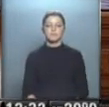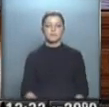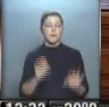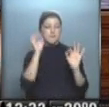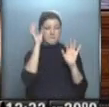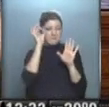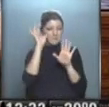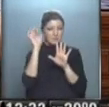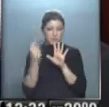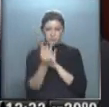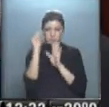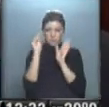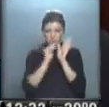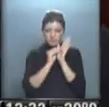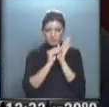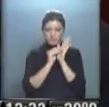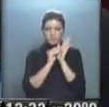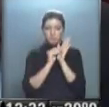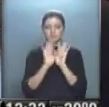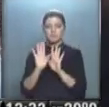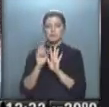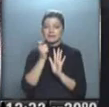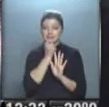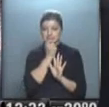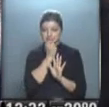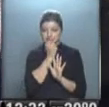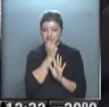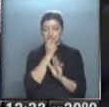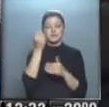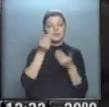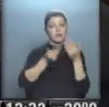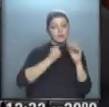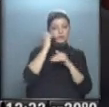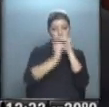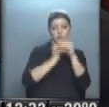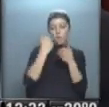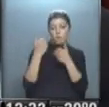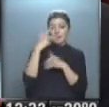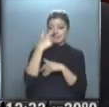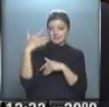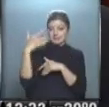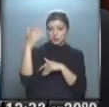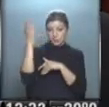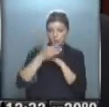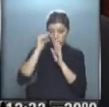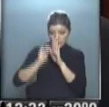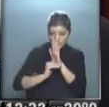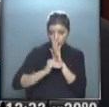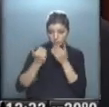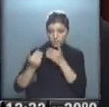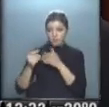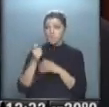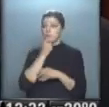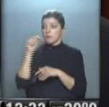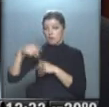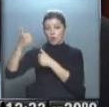Le hago una otra pequeña observación. Si es sustentable con menos del 35, es la pregunta. Los competidores de